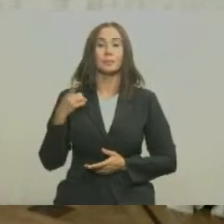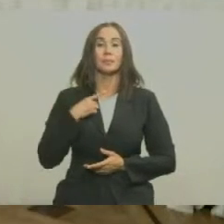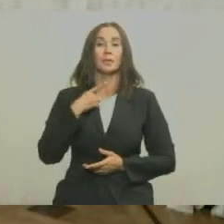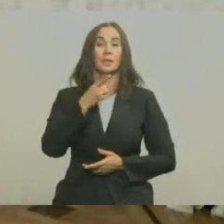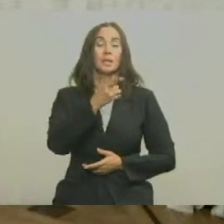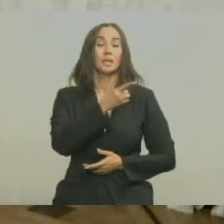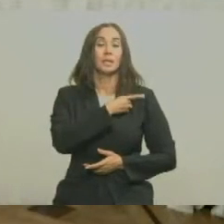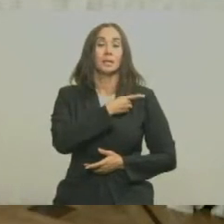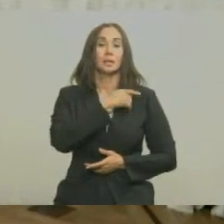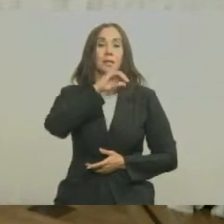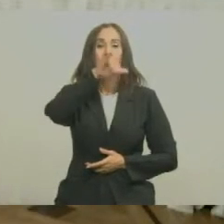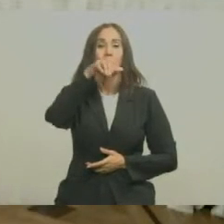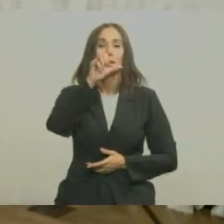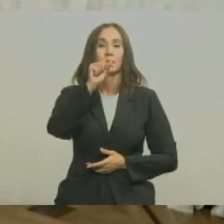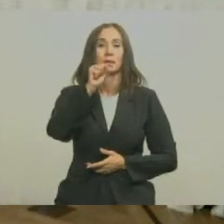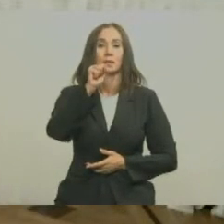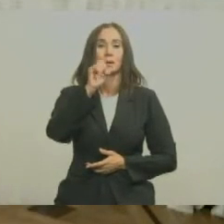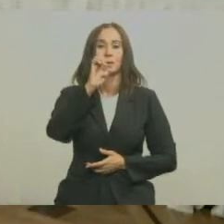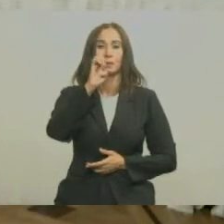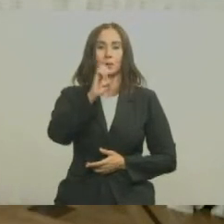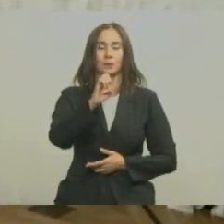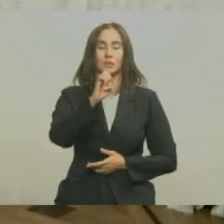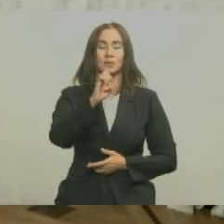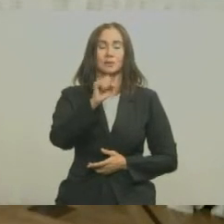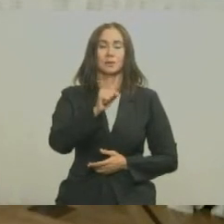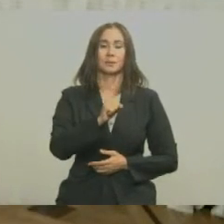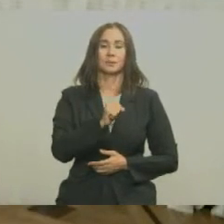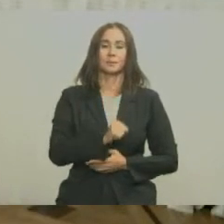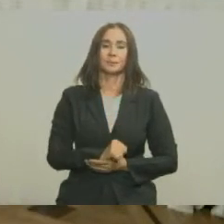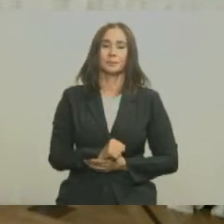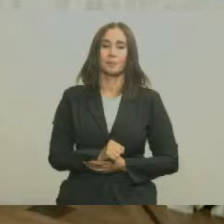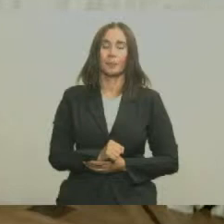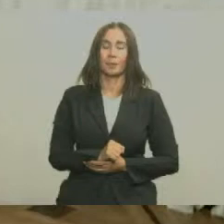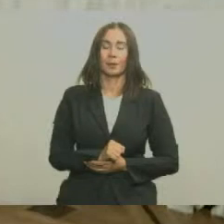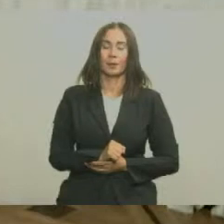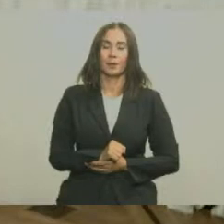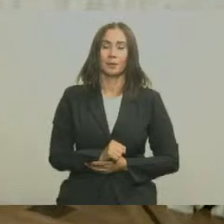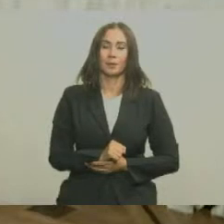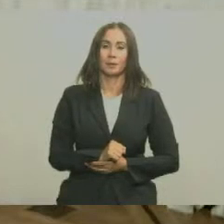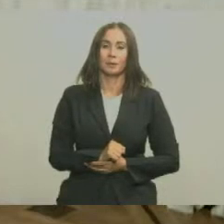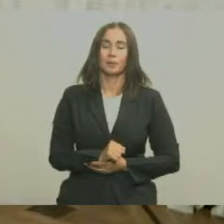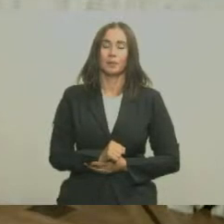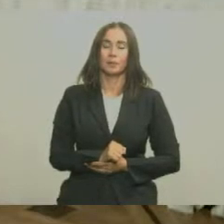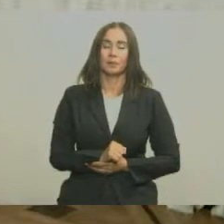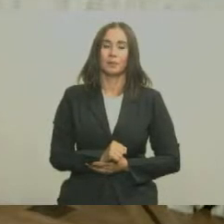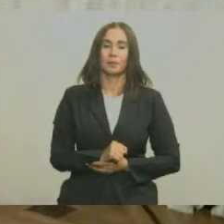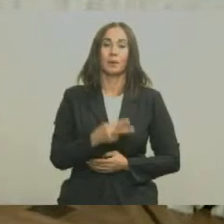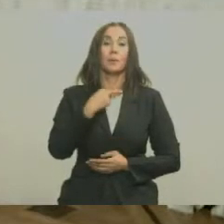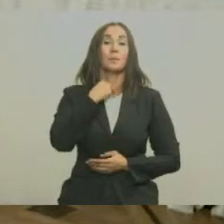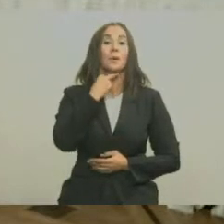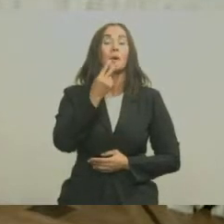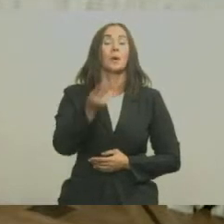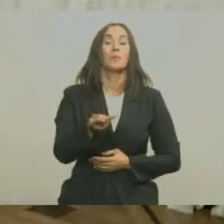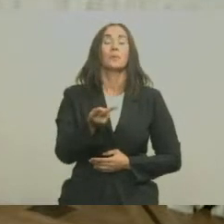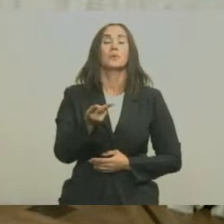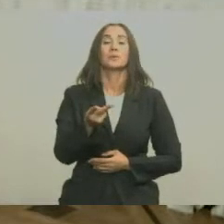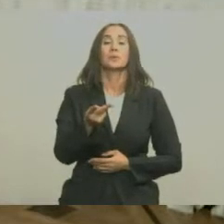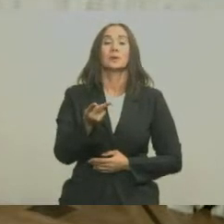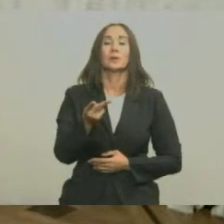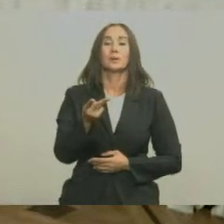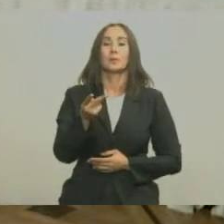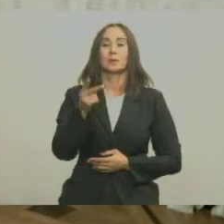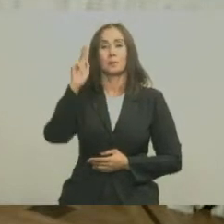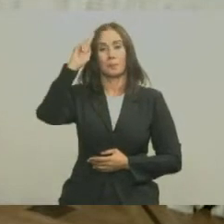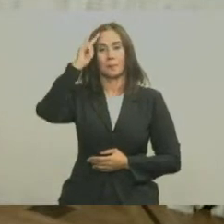Diputado José Horacio Rodríguez, proponente del proyecto y en este caso vocero del partido